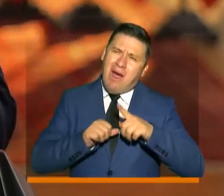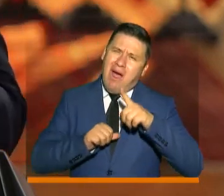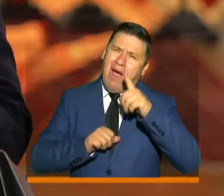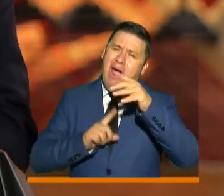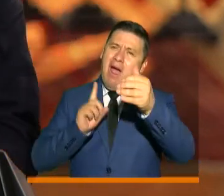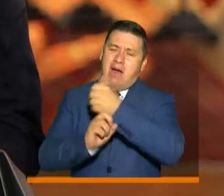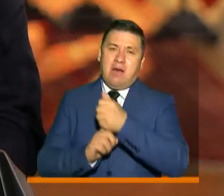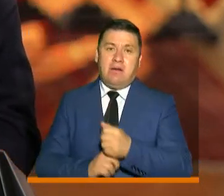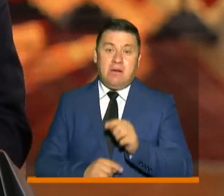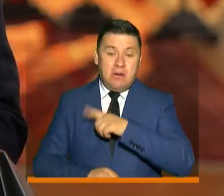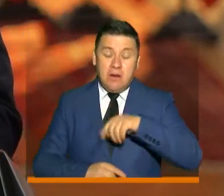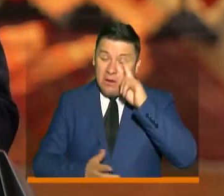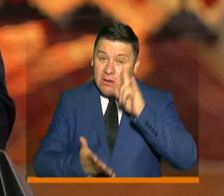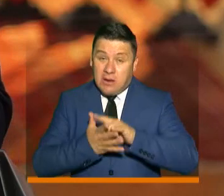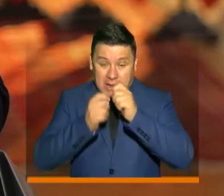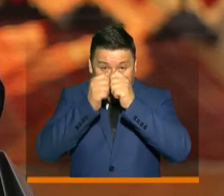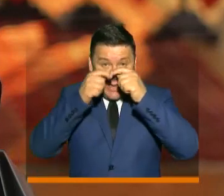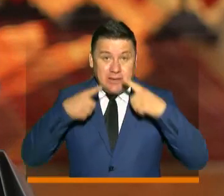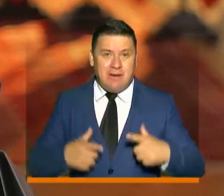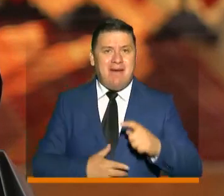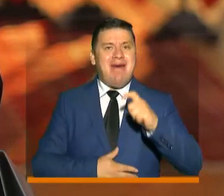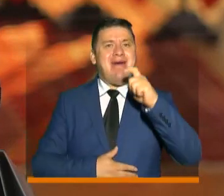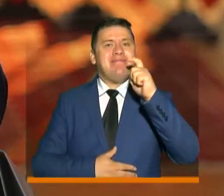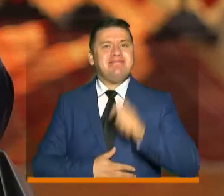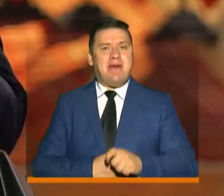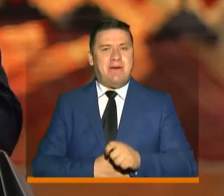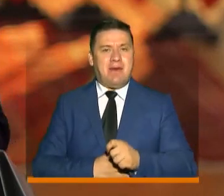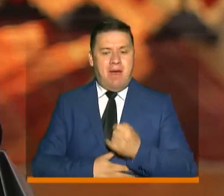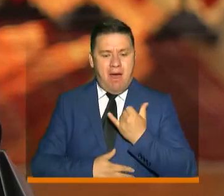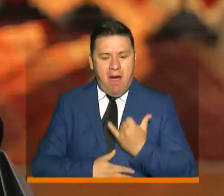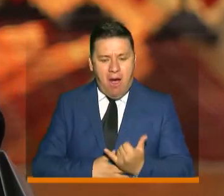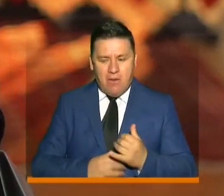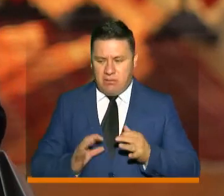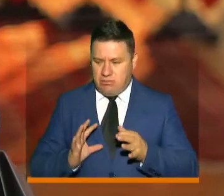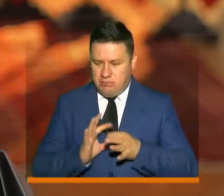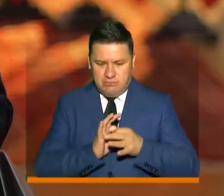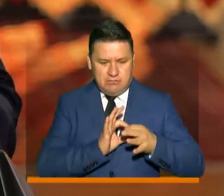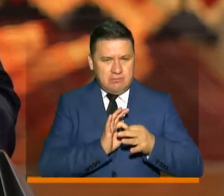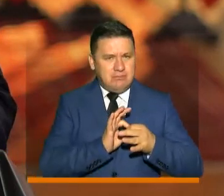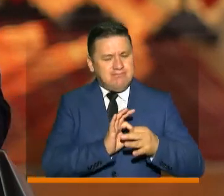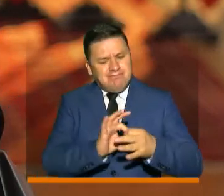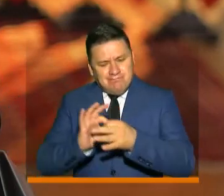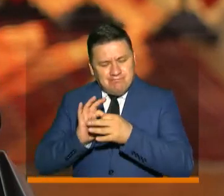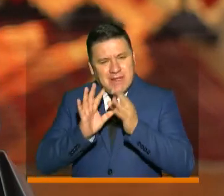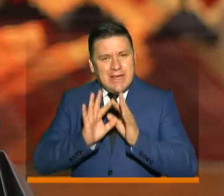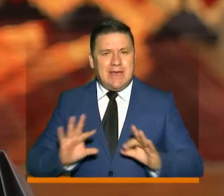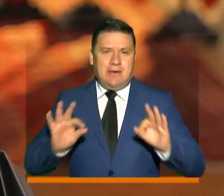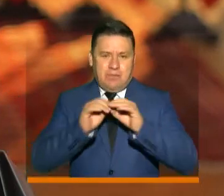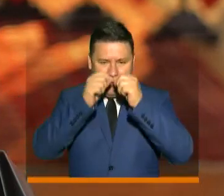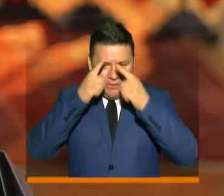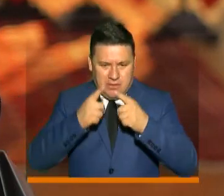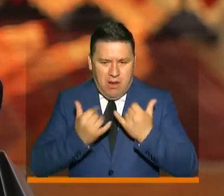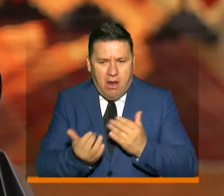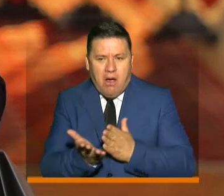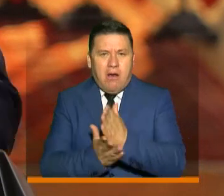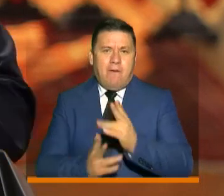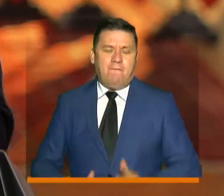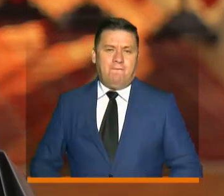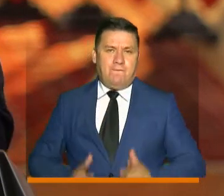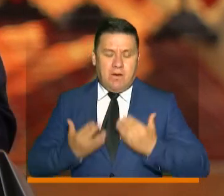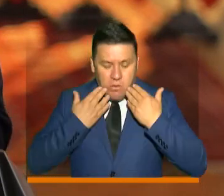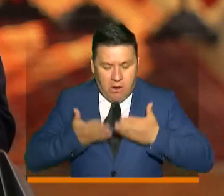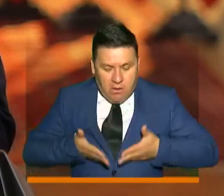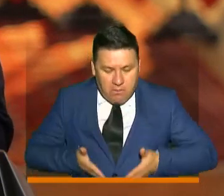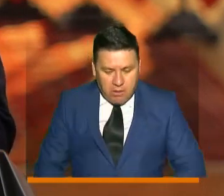creemos que el estado debe ser un aliado presente siempre en todos los momentos de la vida desde la gestación